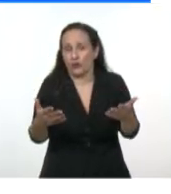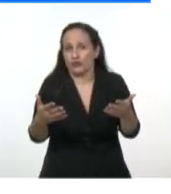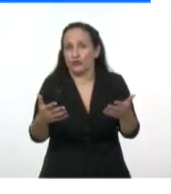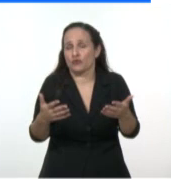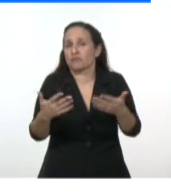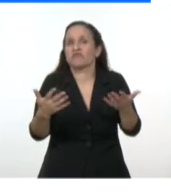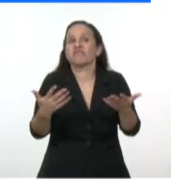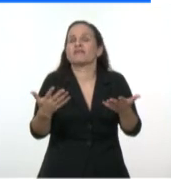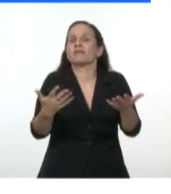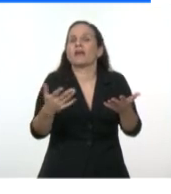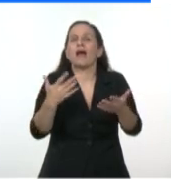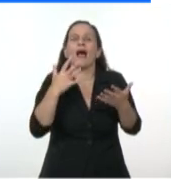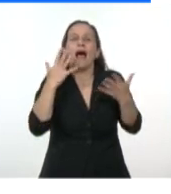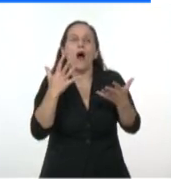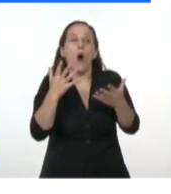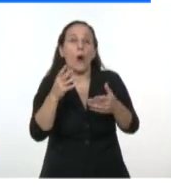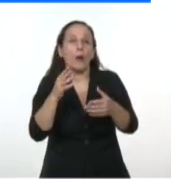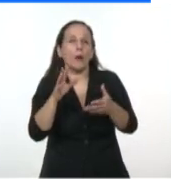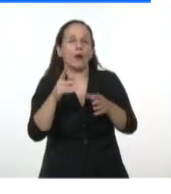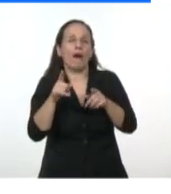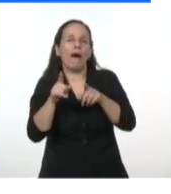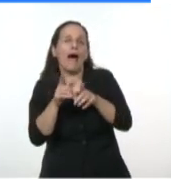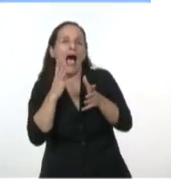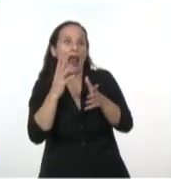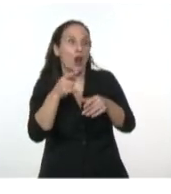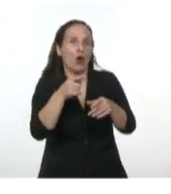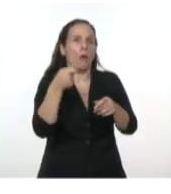o como resultado de ocultar otro tipo de delito.